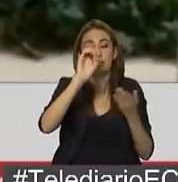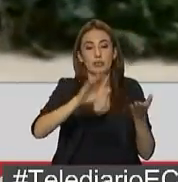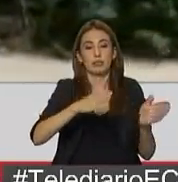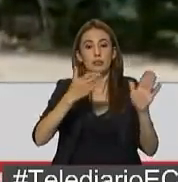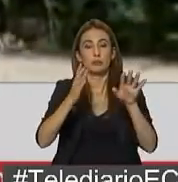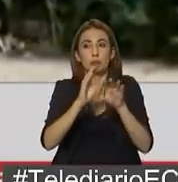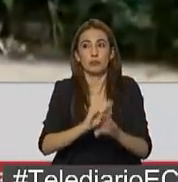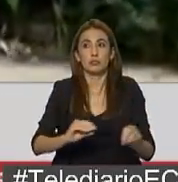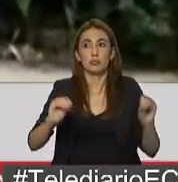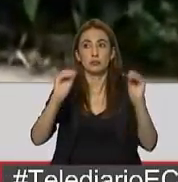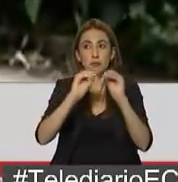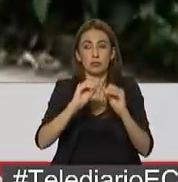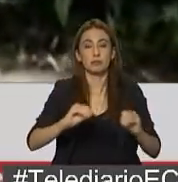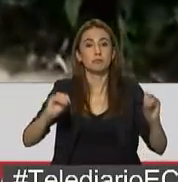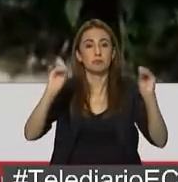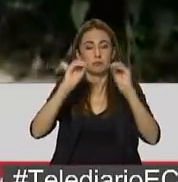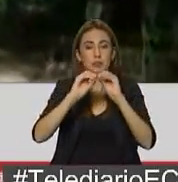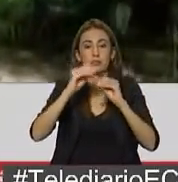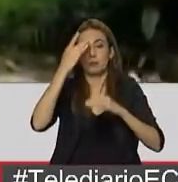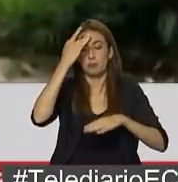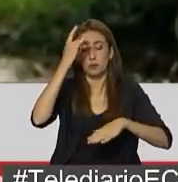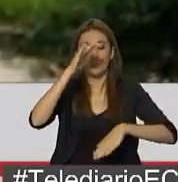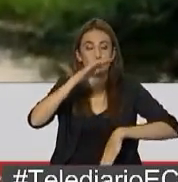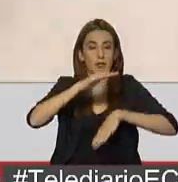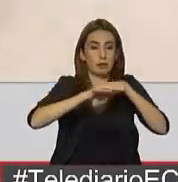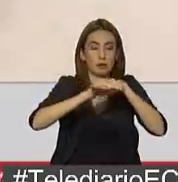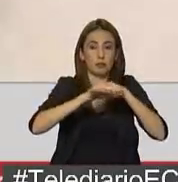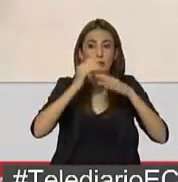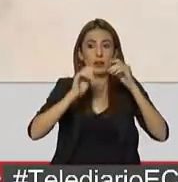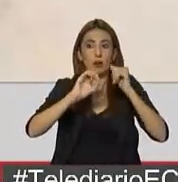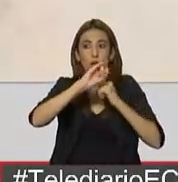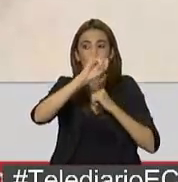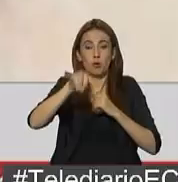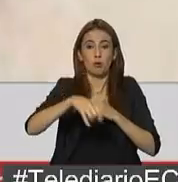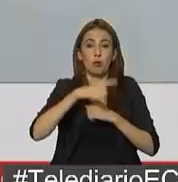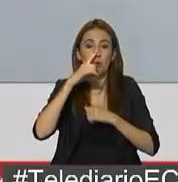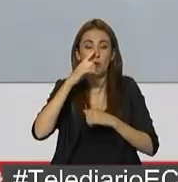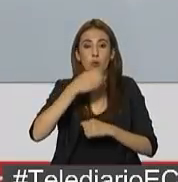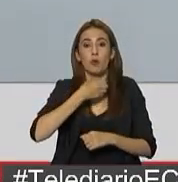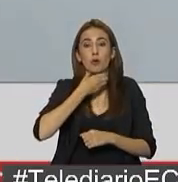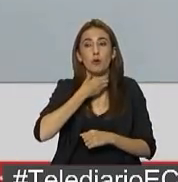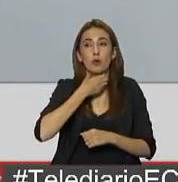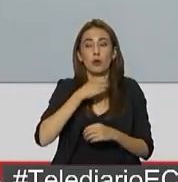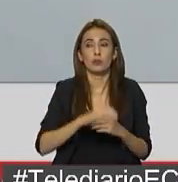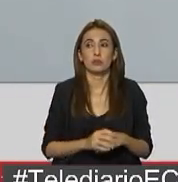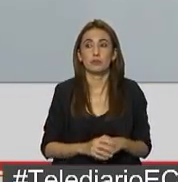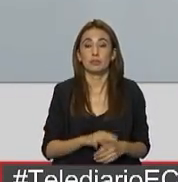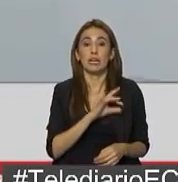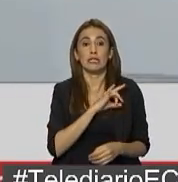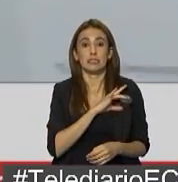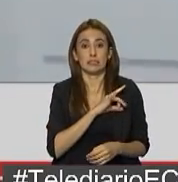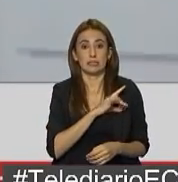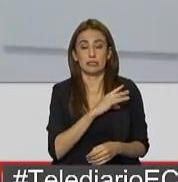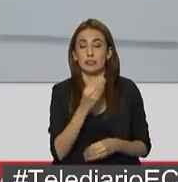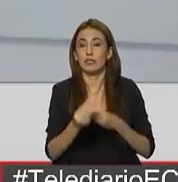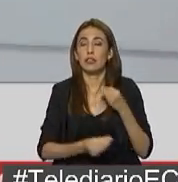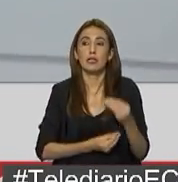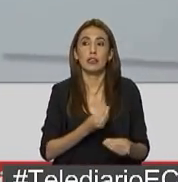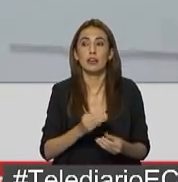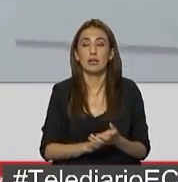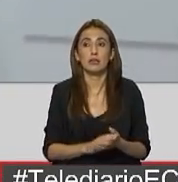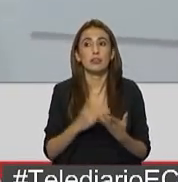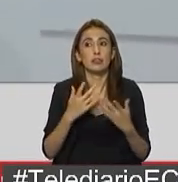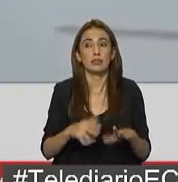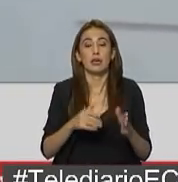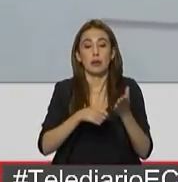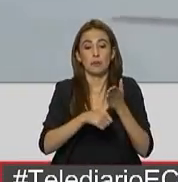aún más según los expertos, pues el pico de la pandemia se viviría entre julio y agosto. Mientras en Chile, el gobierno de Sebastián Piñera anunció la salida